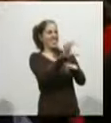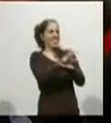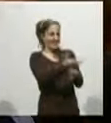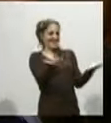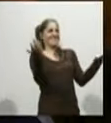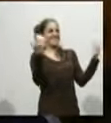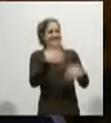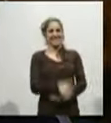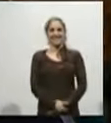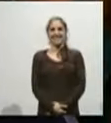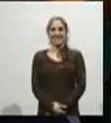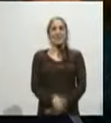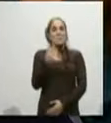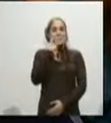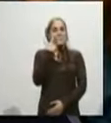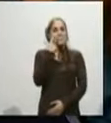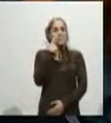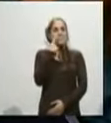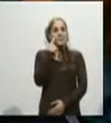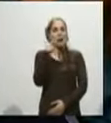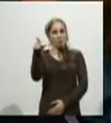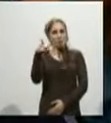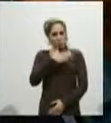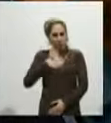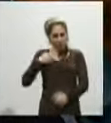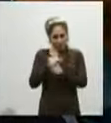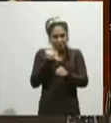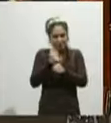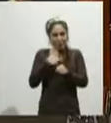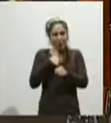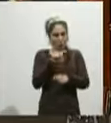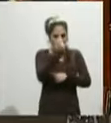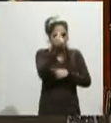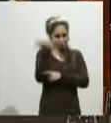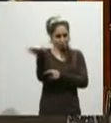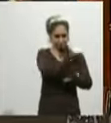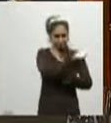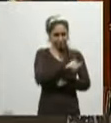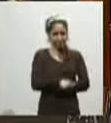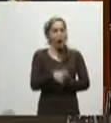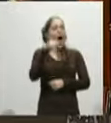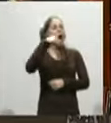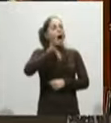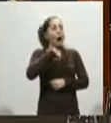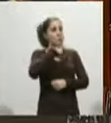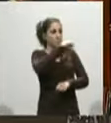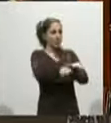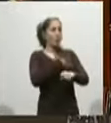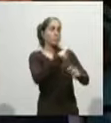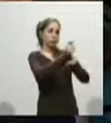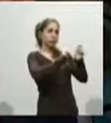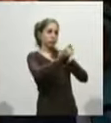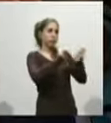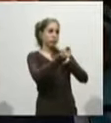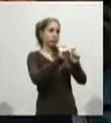Chacho, mira, yo te consigo un puesto por ahí. Sí, a mí me están entrevistando en el INEM. Me